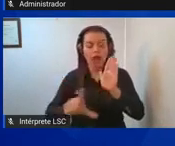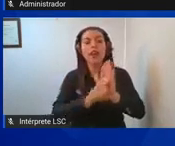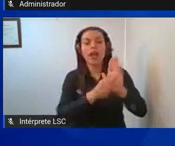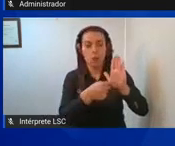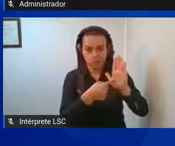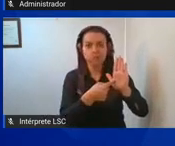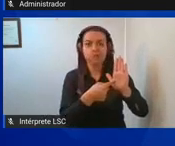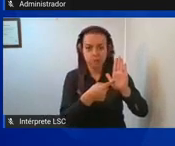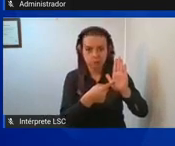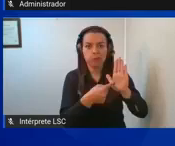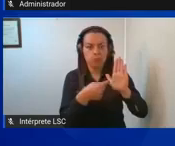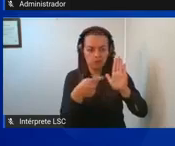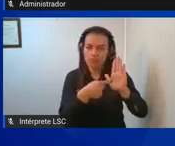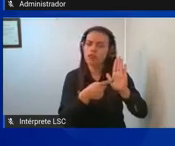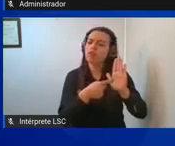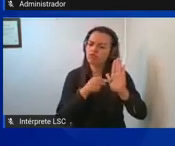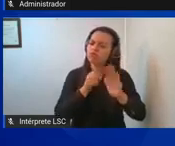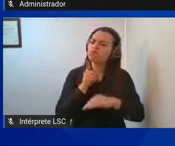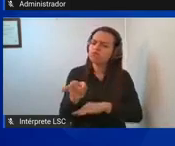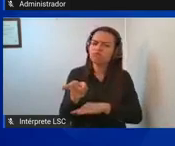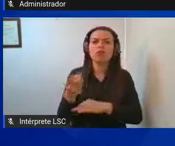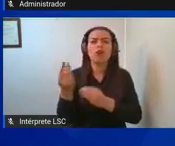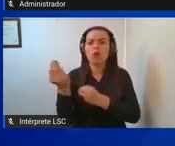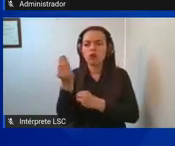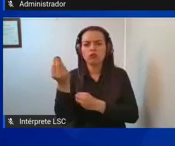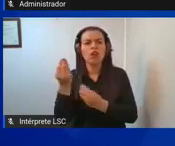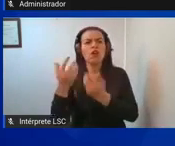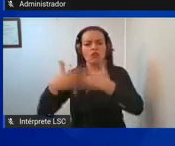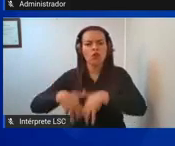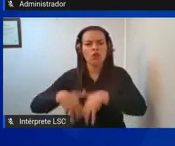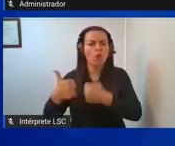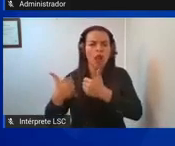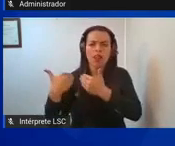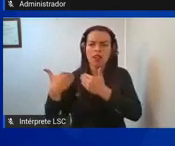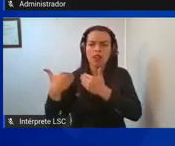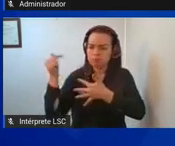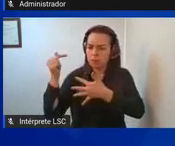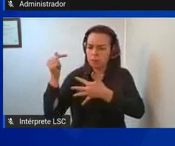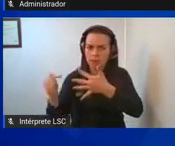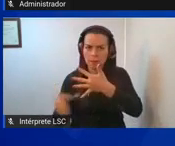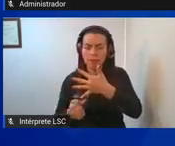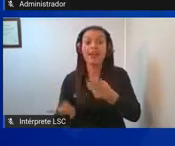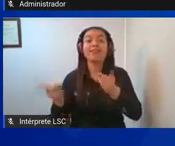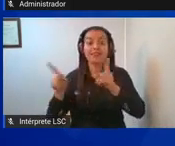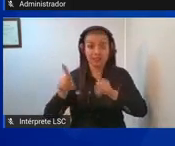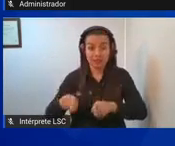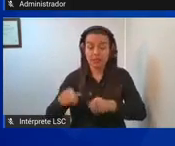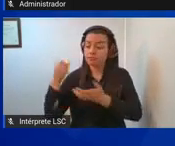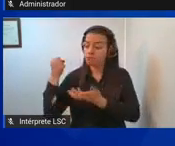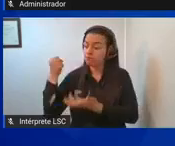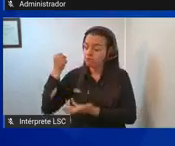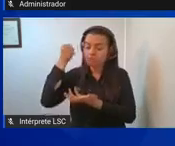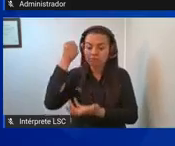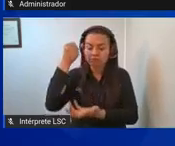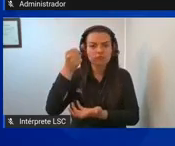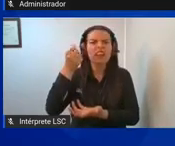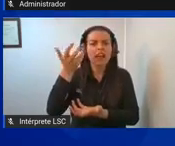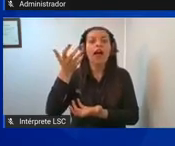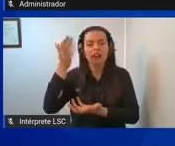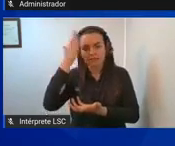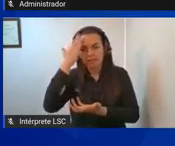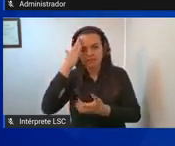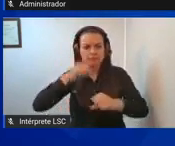la obligación también de gestionar recursos, políticas y programas